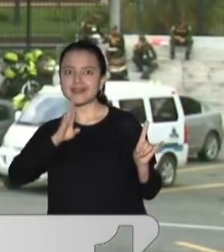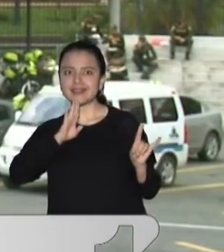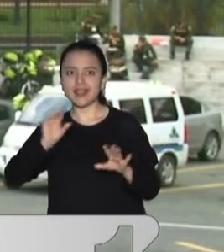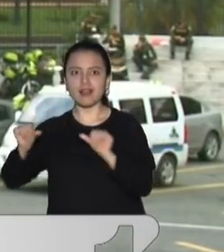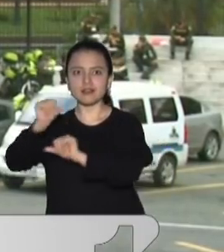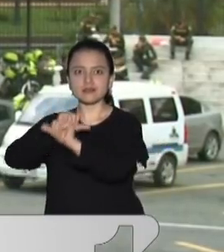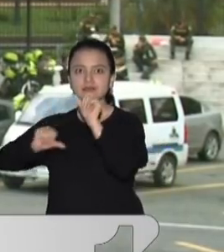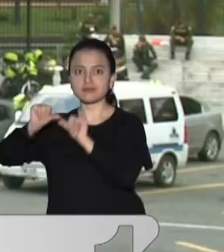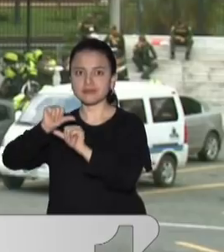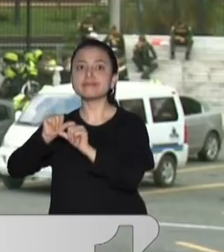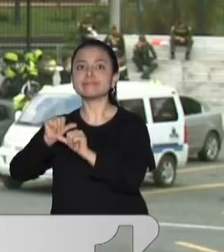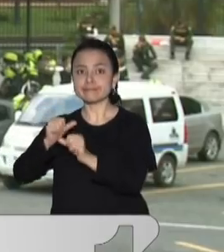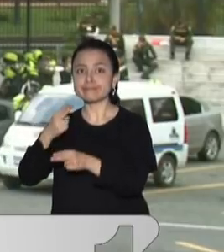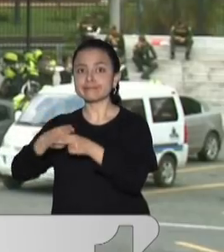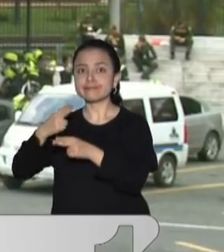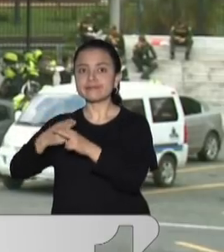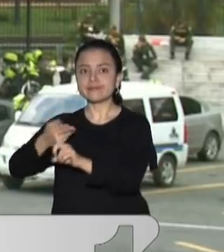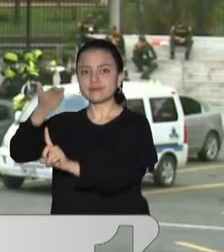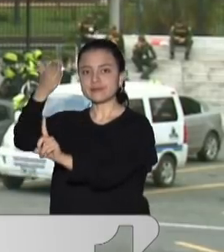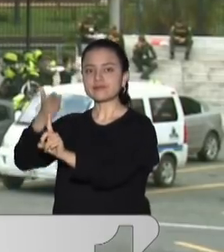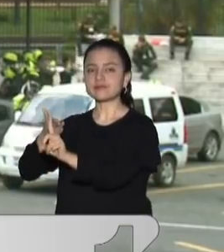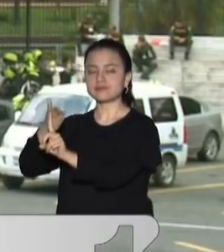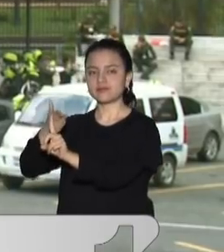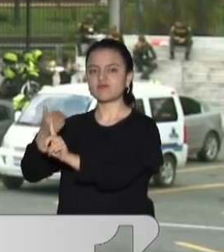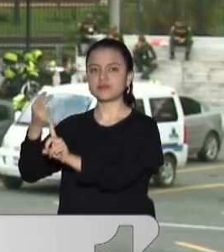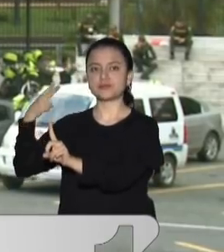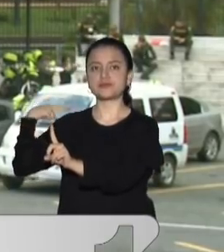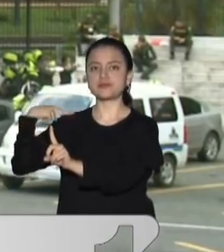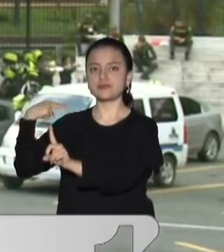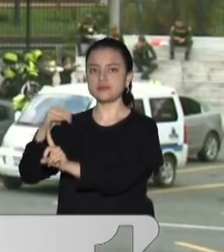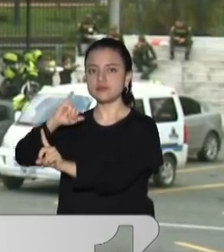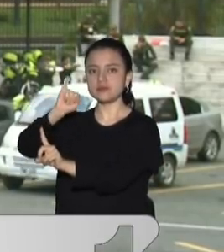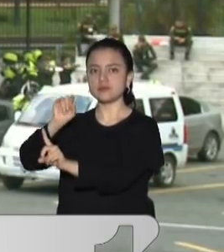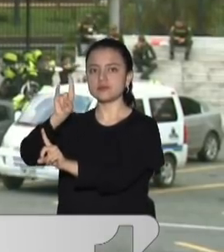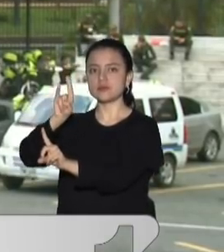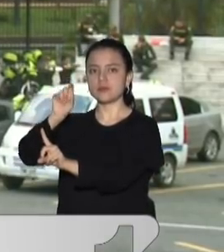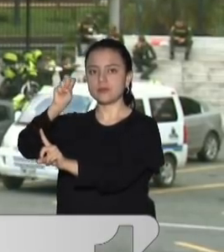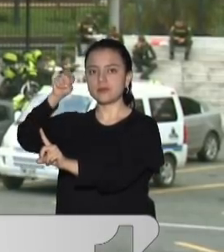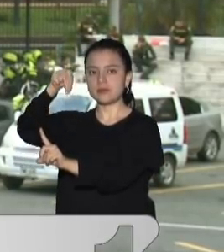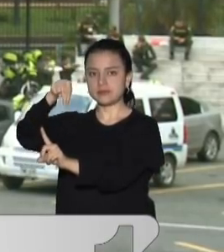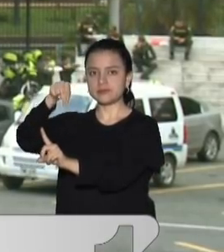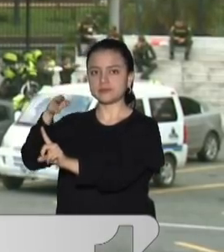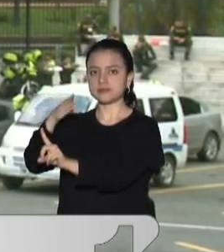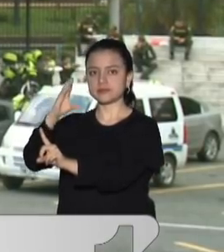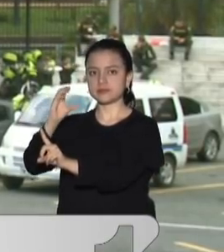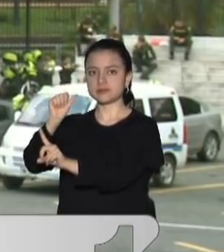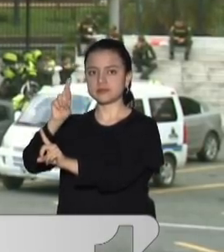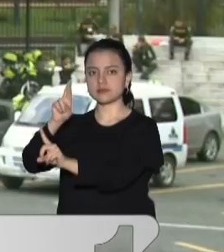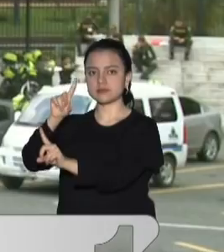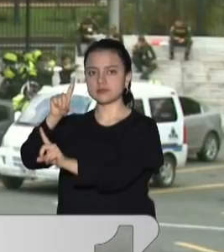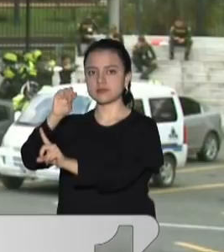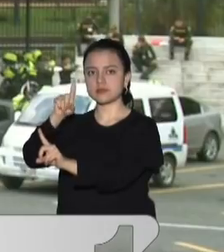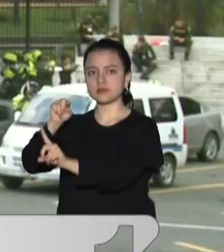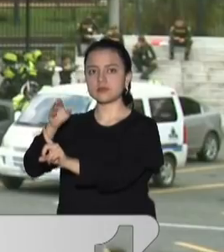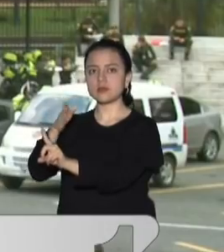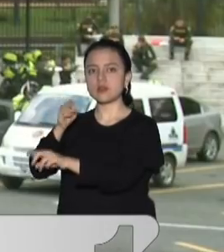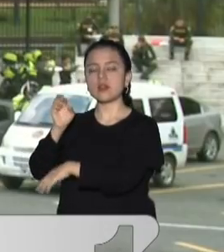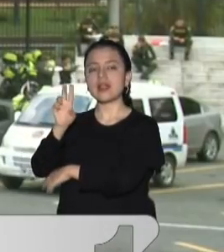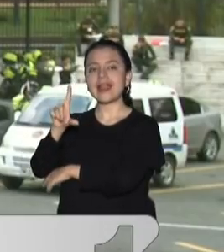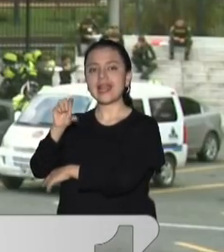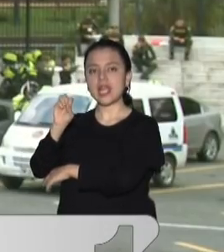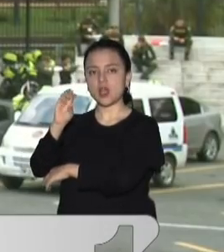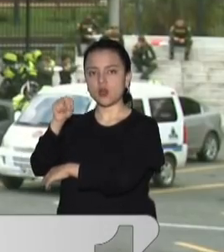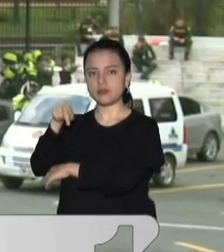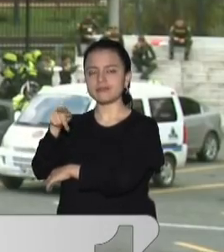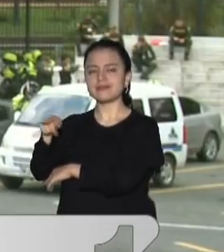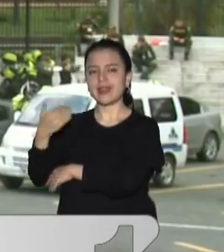la Policía Metropolitana de Cali. Se trata del brigadier general Juan Carlos León, que fue comandante de la región 7 de policía. Con